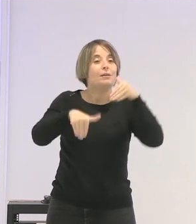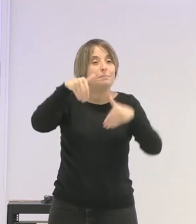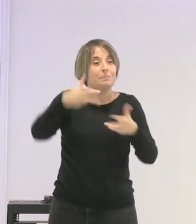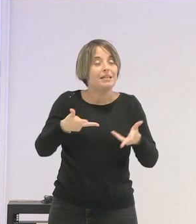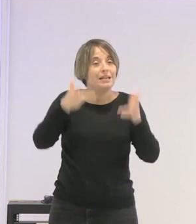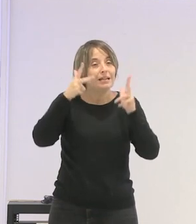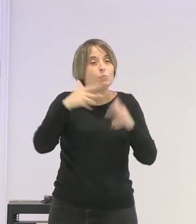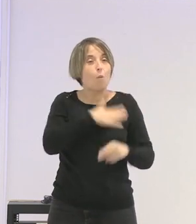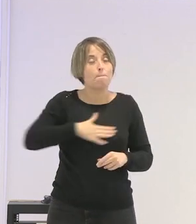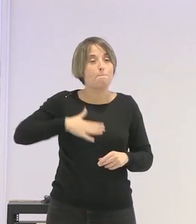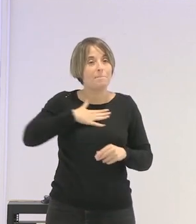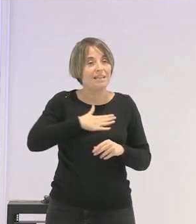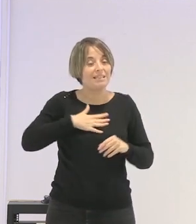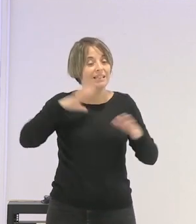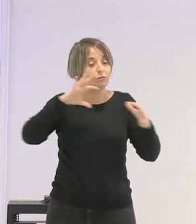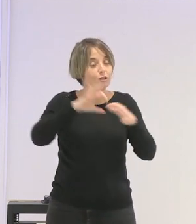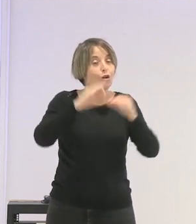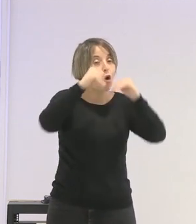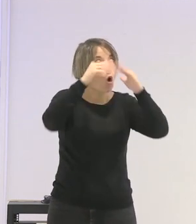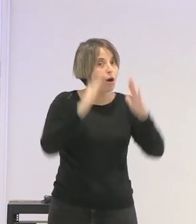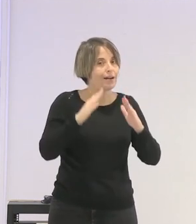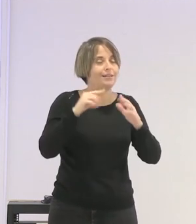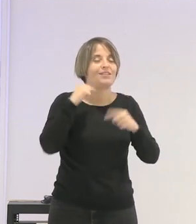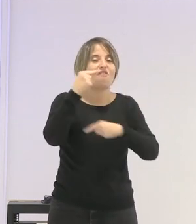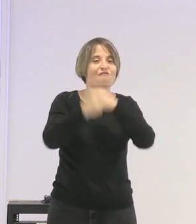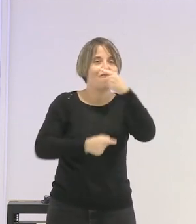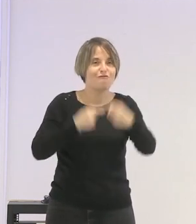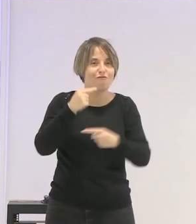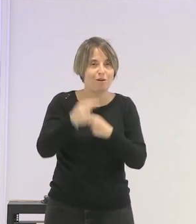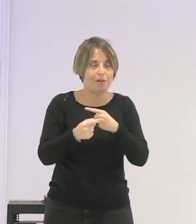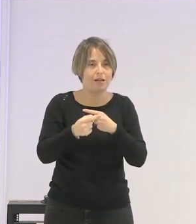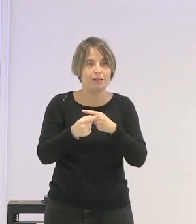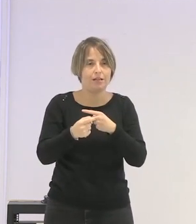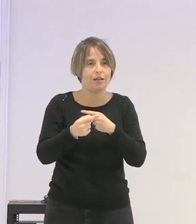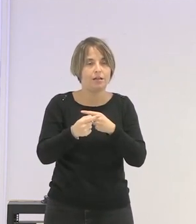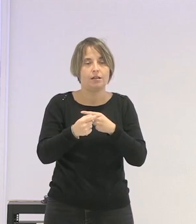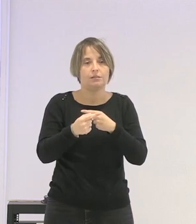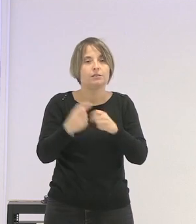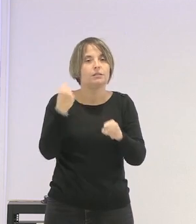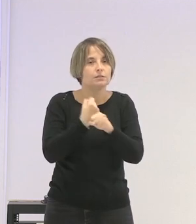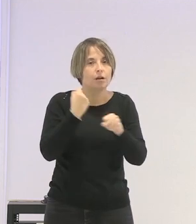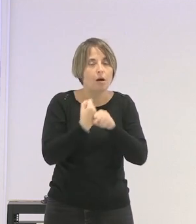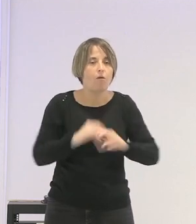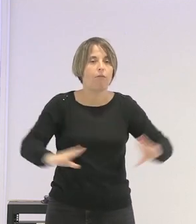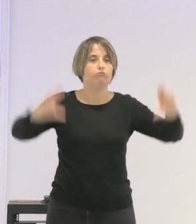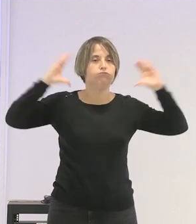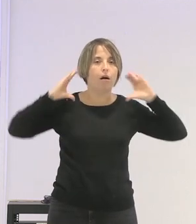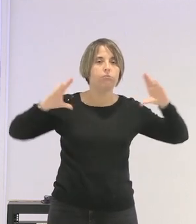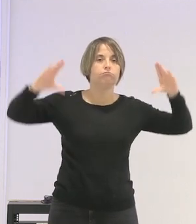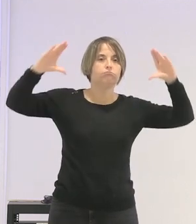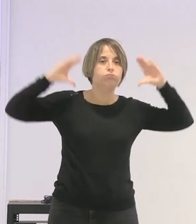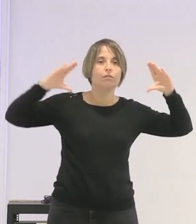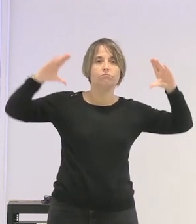con hogares, familias en los que se cargan muchas otras funciones, que en realidad cuando se habla